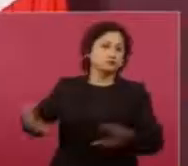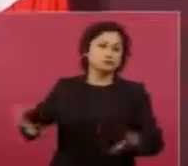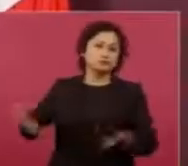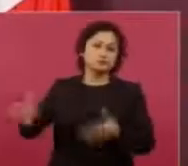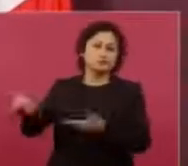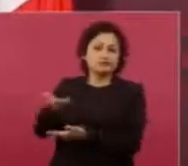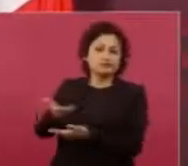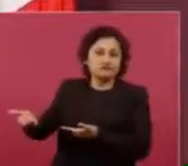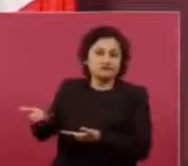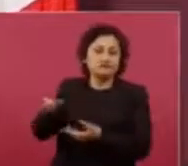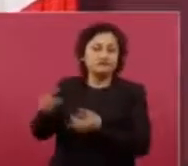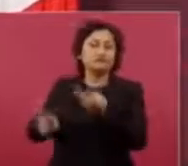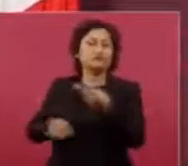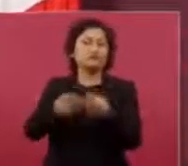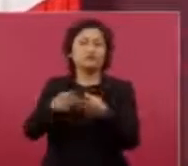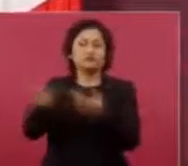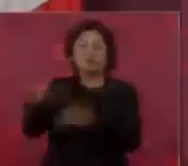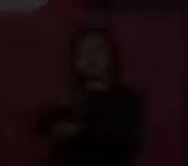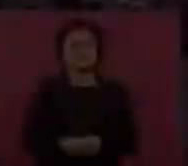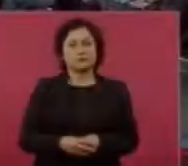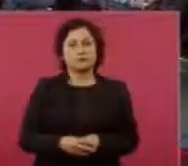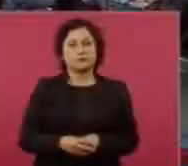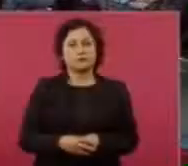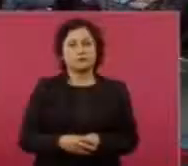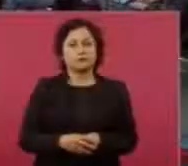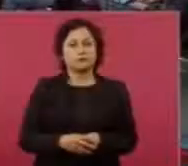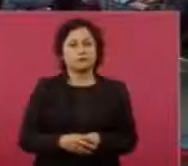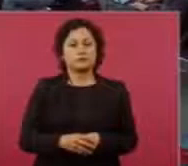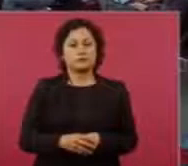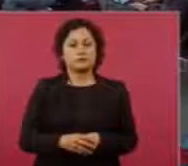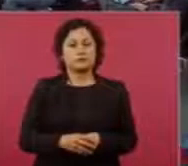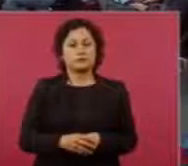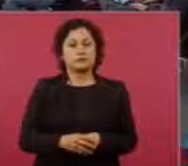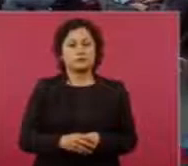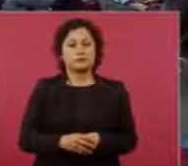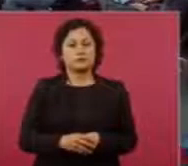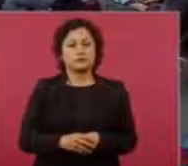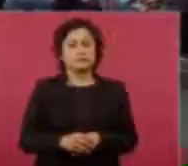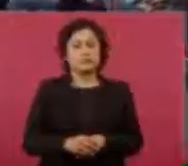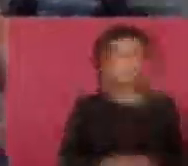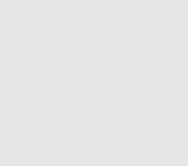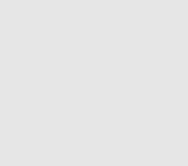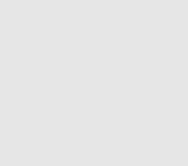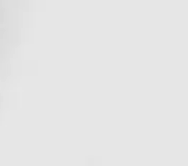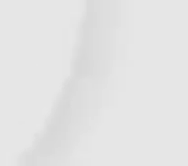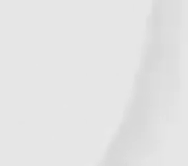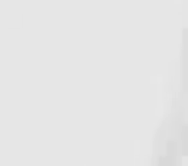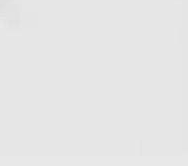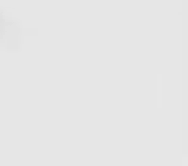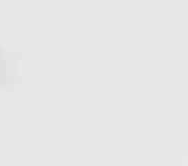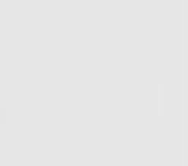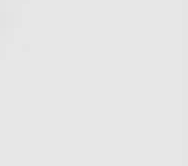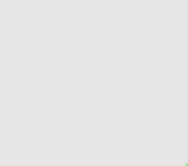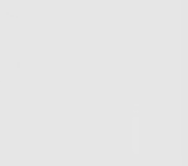ni comerciales este con ellos para tiempo TV Ángel Molina